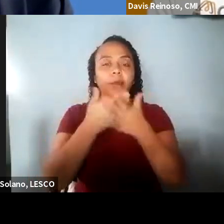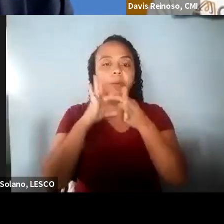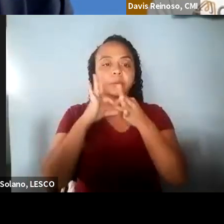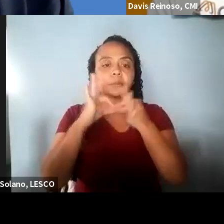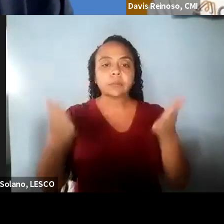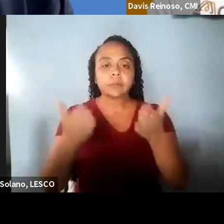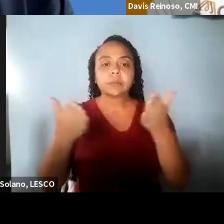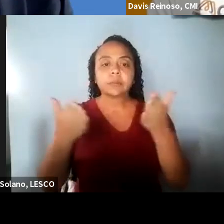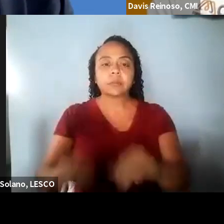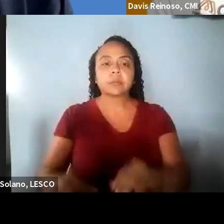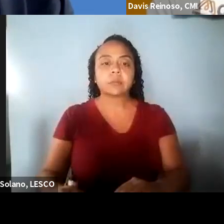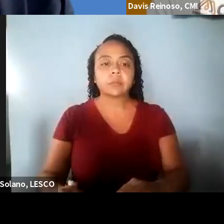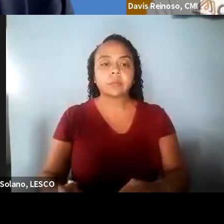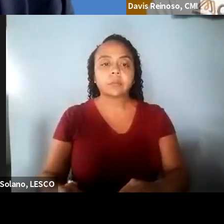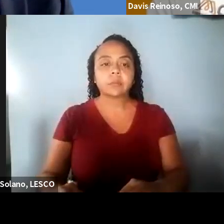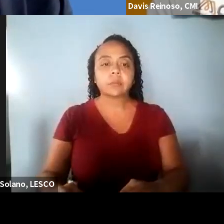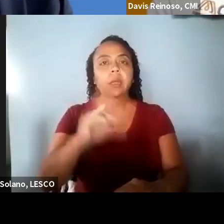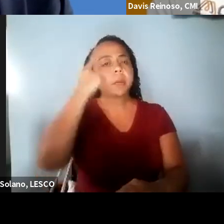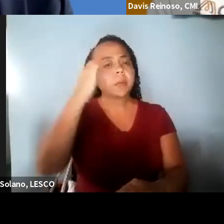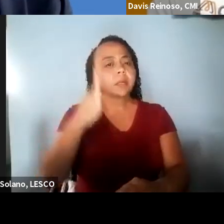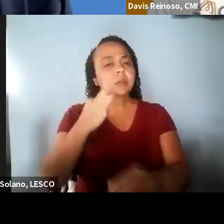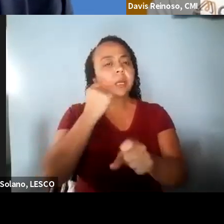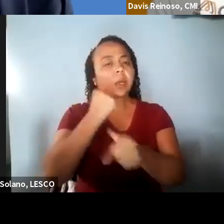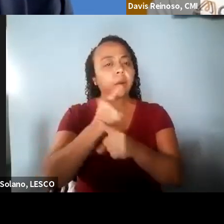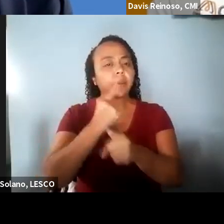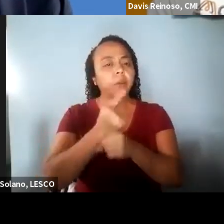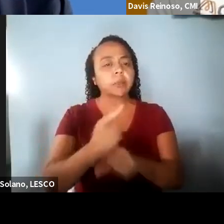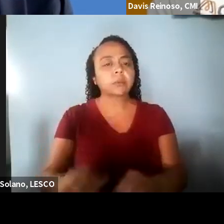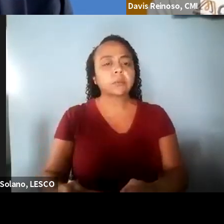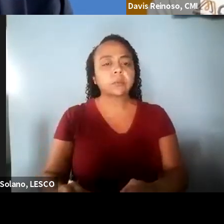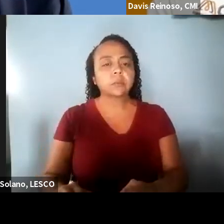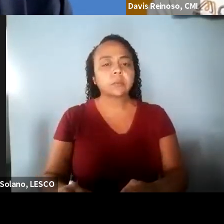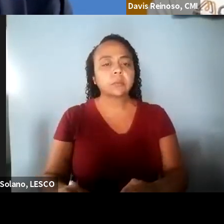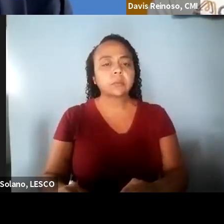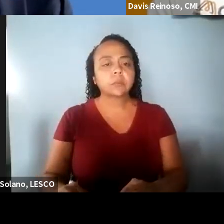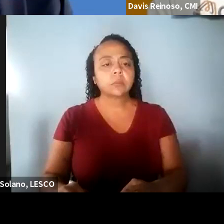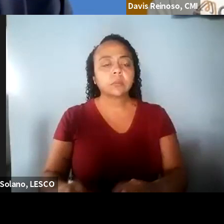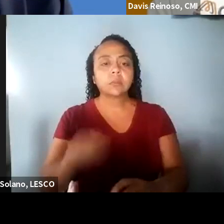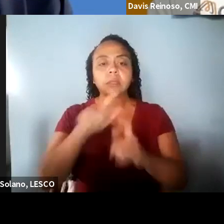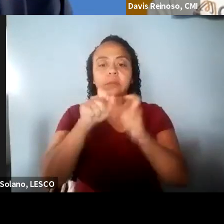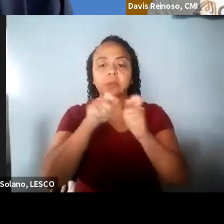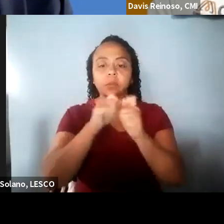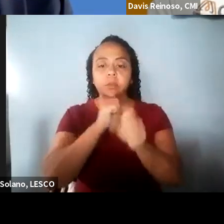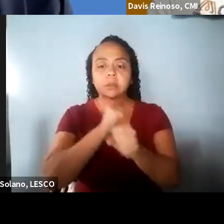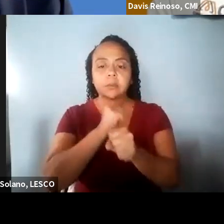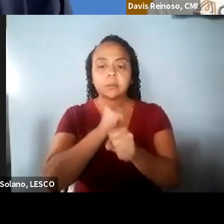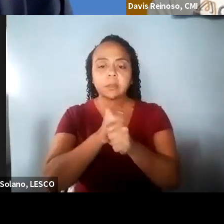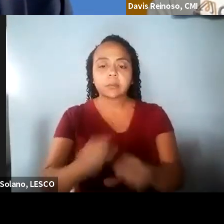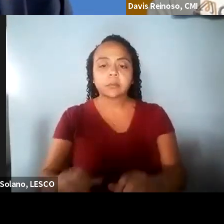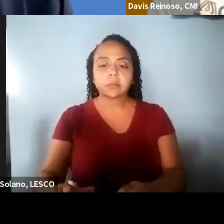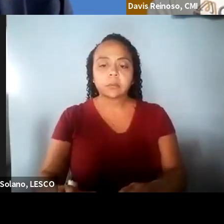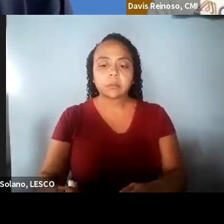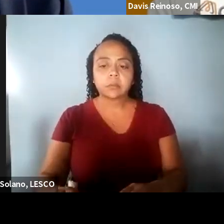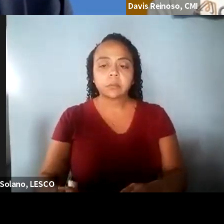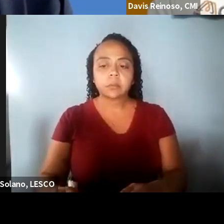tierra y me parece muy pertinente ahora que tocas este punto de trabajar en alianza público-privada me